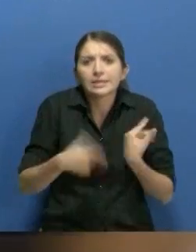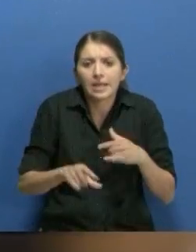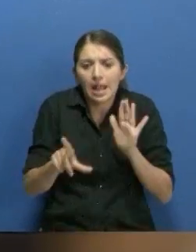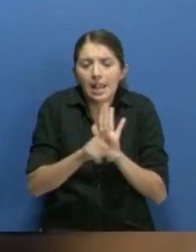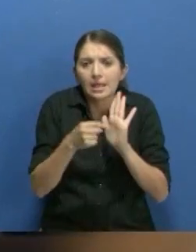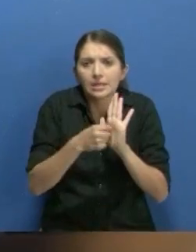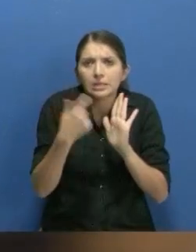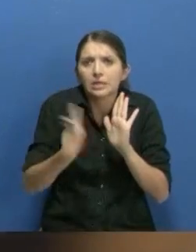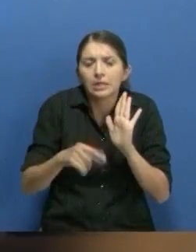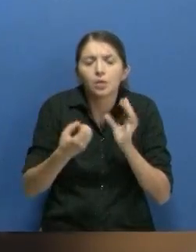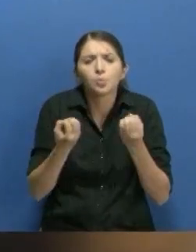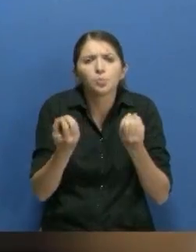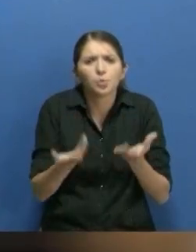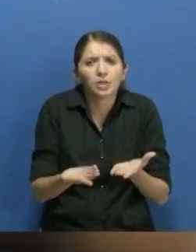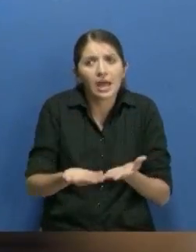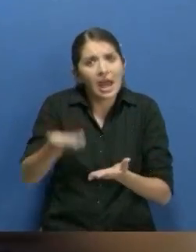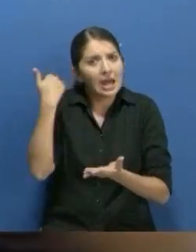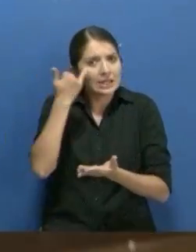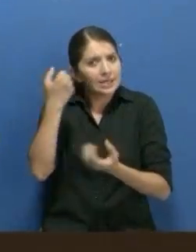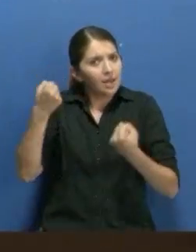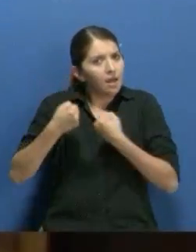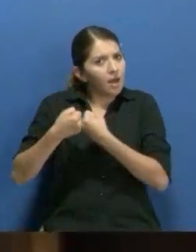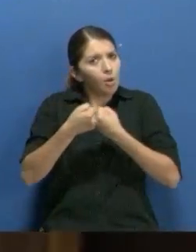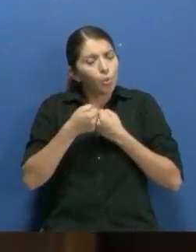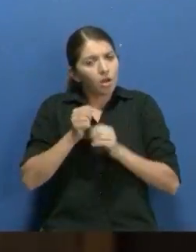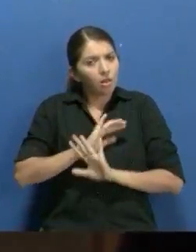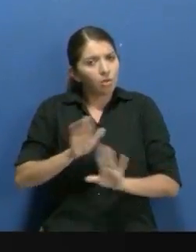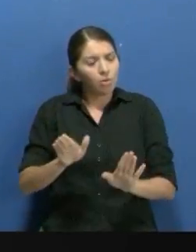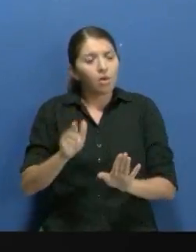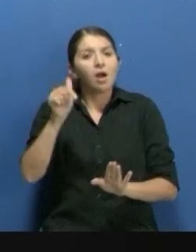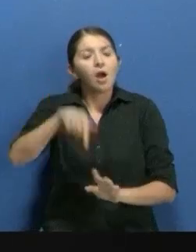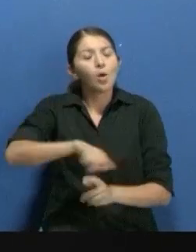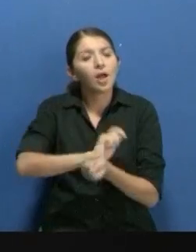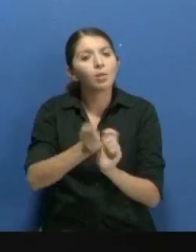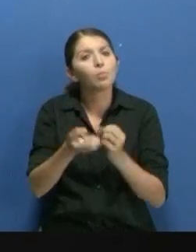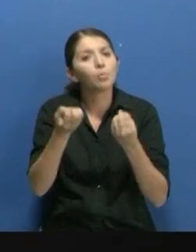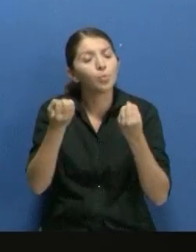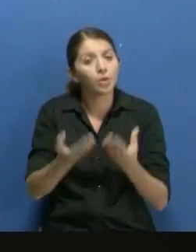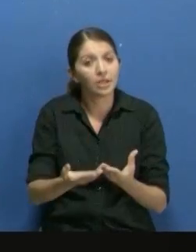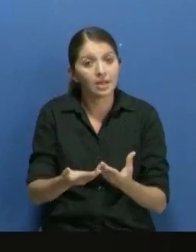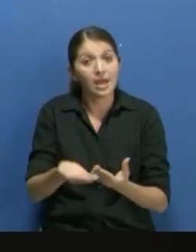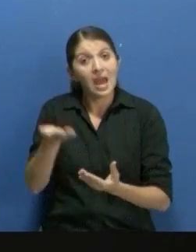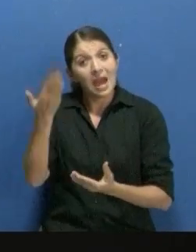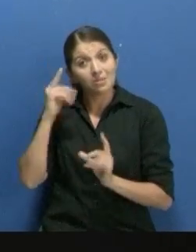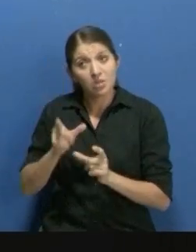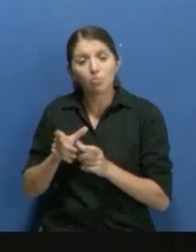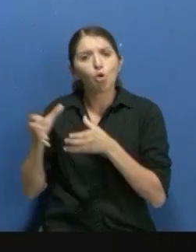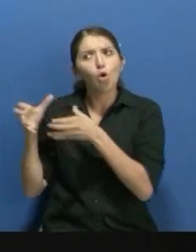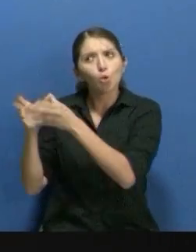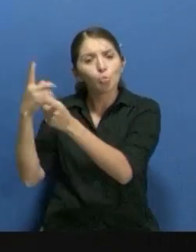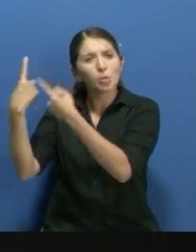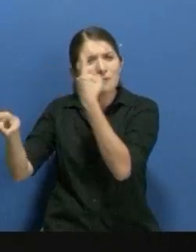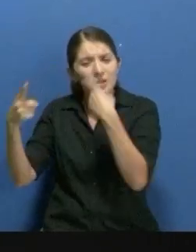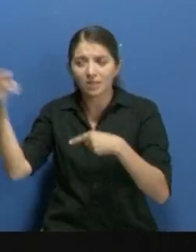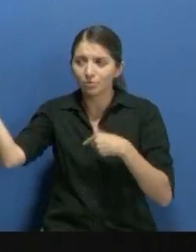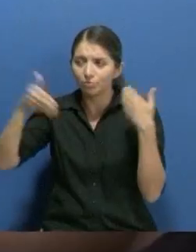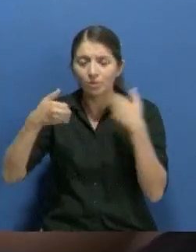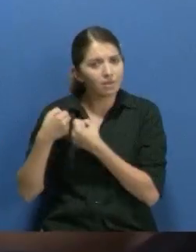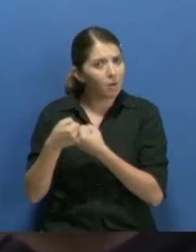gustaría contextualizar un poco la actual ley de migraciones, que es una ley que fue sancionada en el año